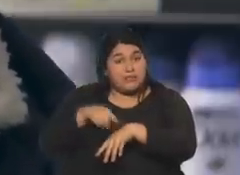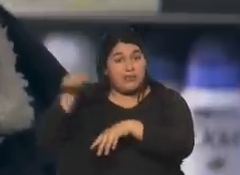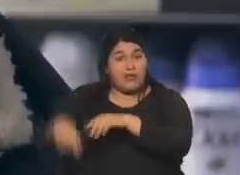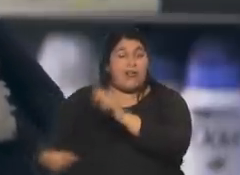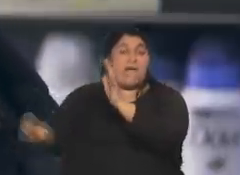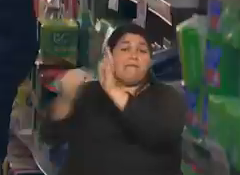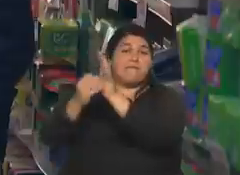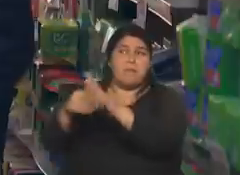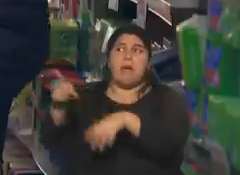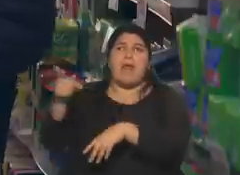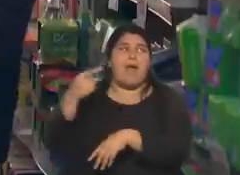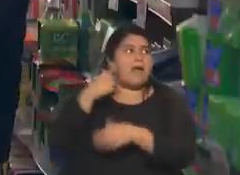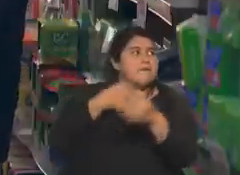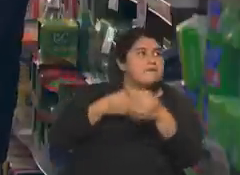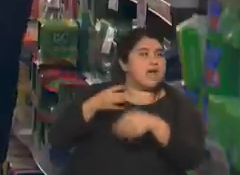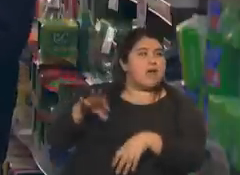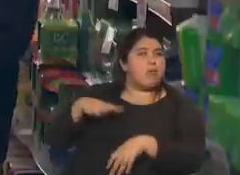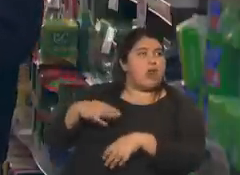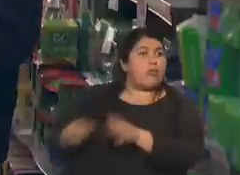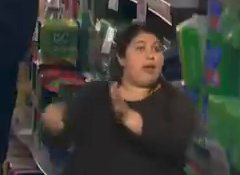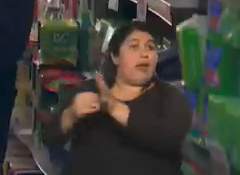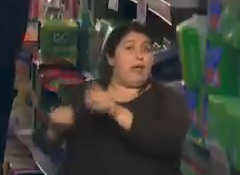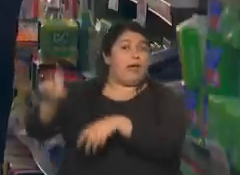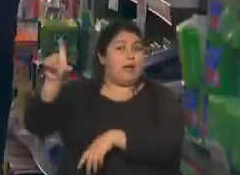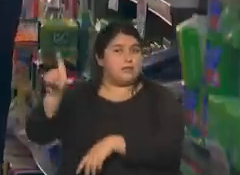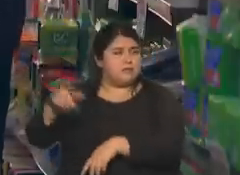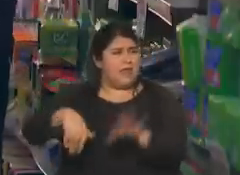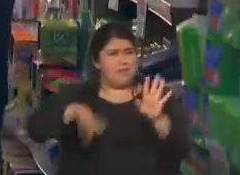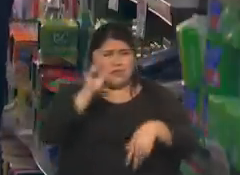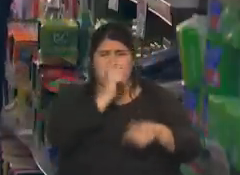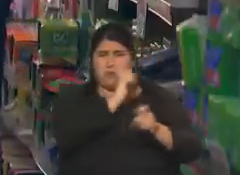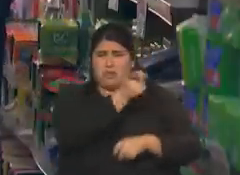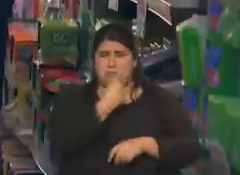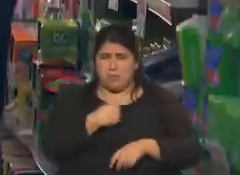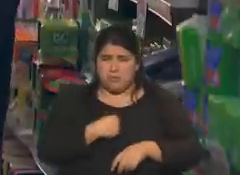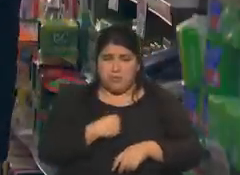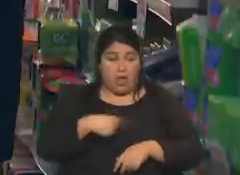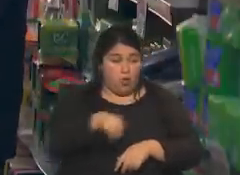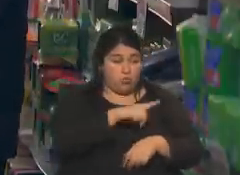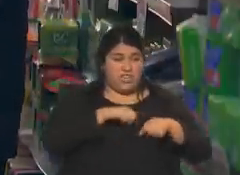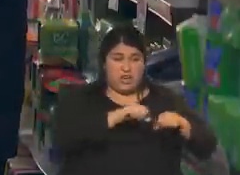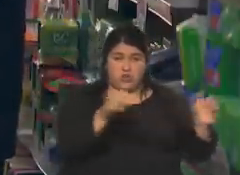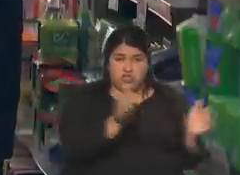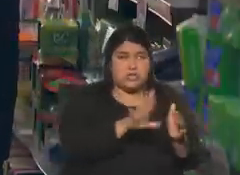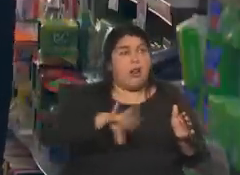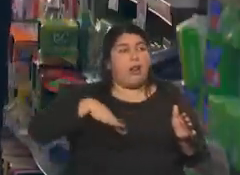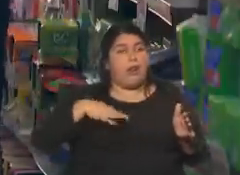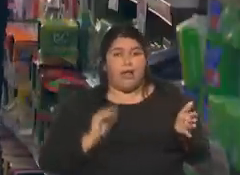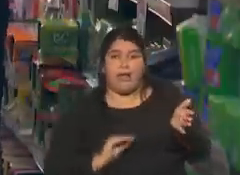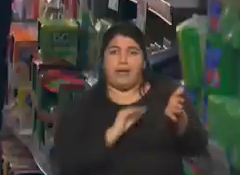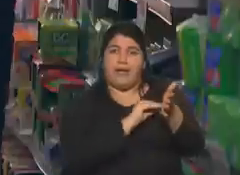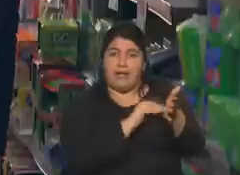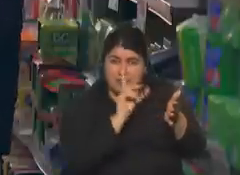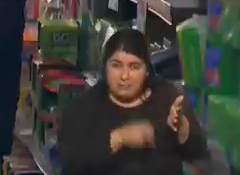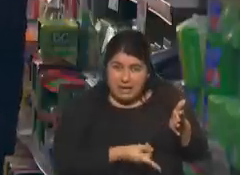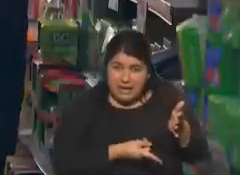por las dudas. Y muchas veces me lo han preguntado los periodistas, ¿ustedes también ponen el por las dudas? Por las dudas significa prevengo el